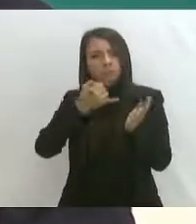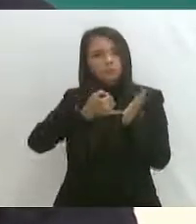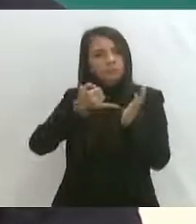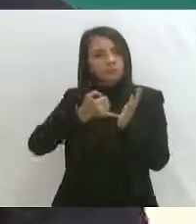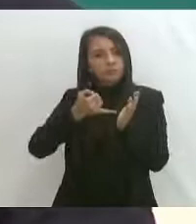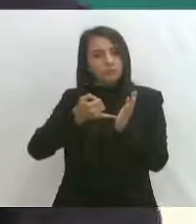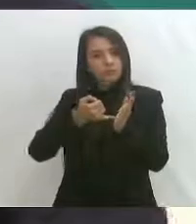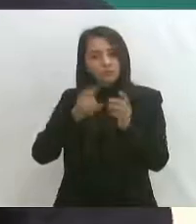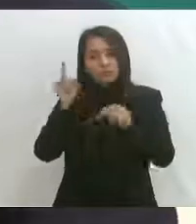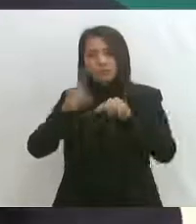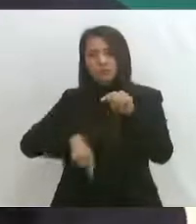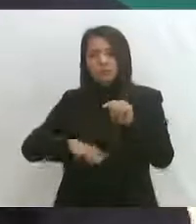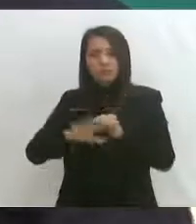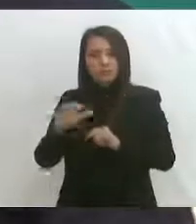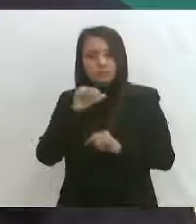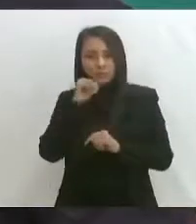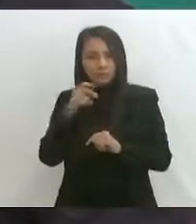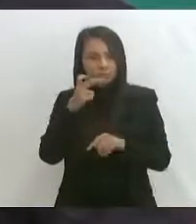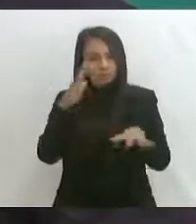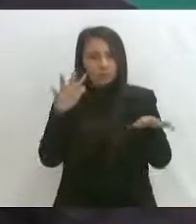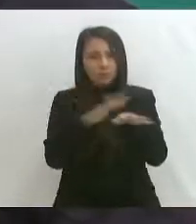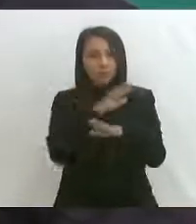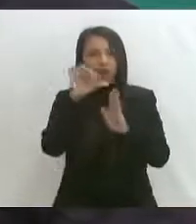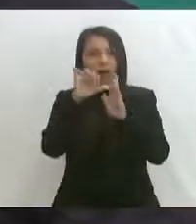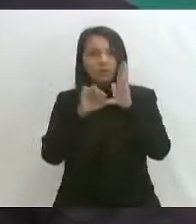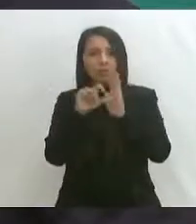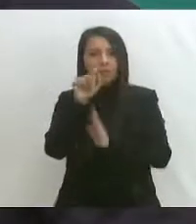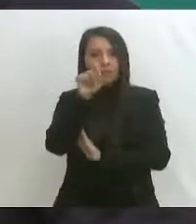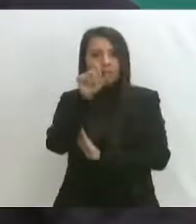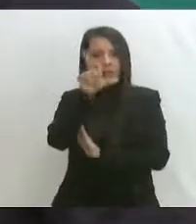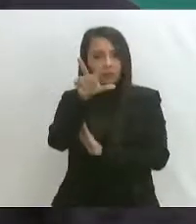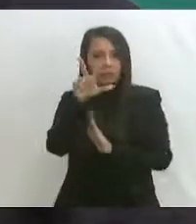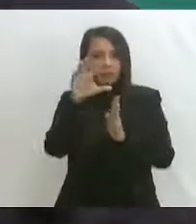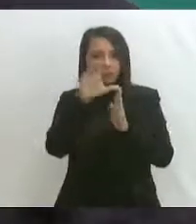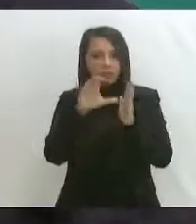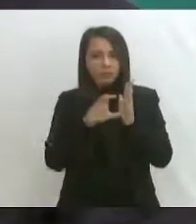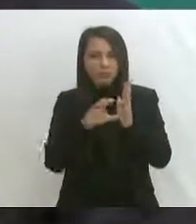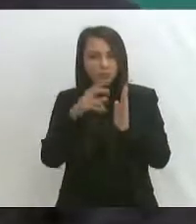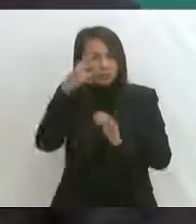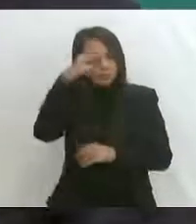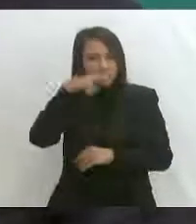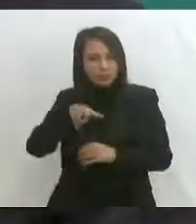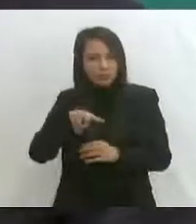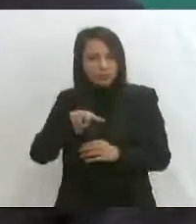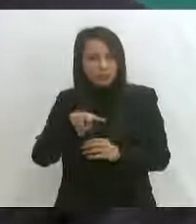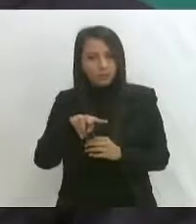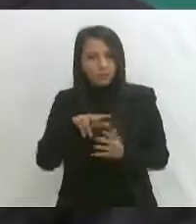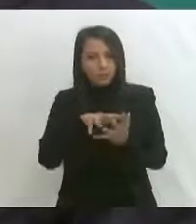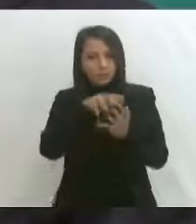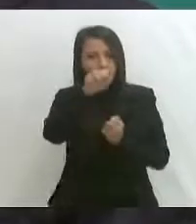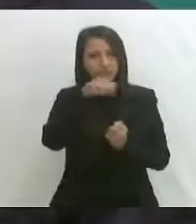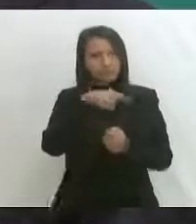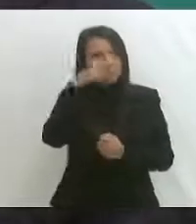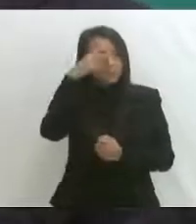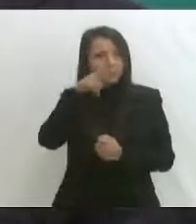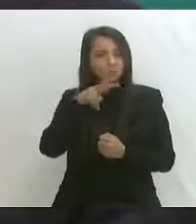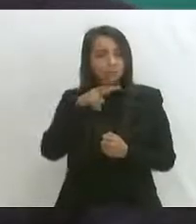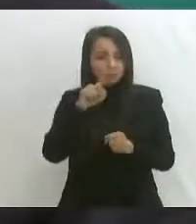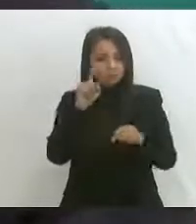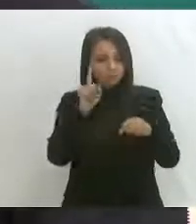Se reformó el artículo 28 de la Constitución, y así como están